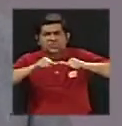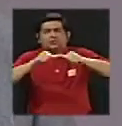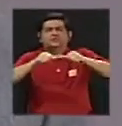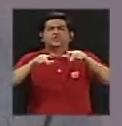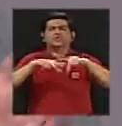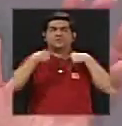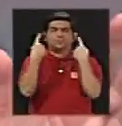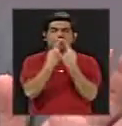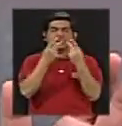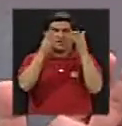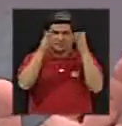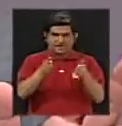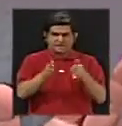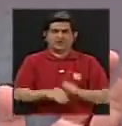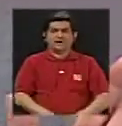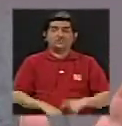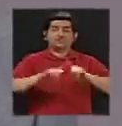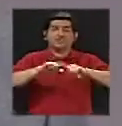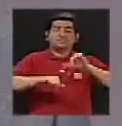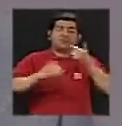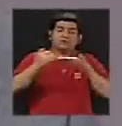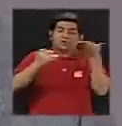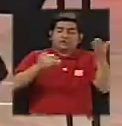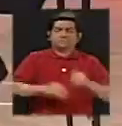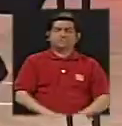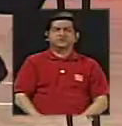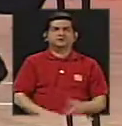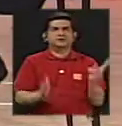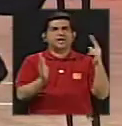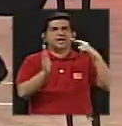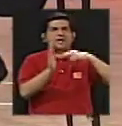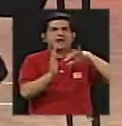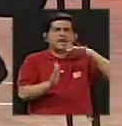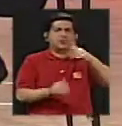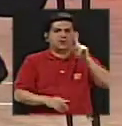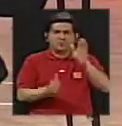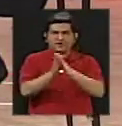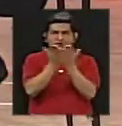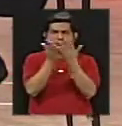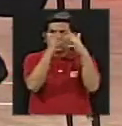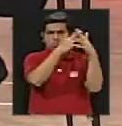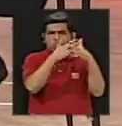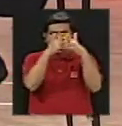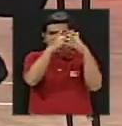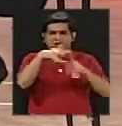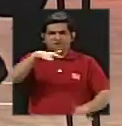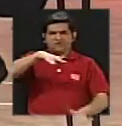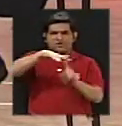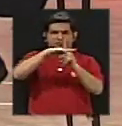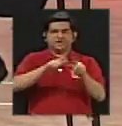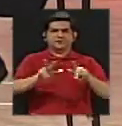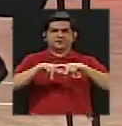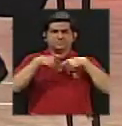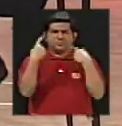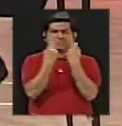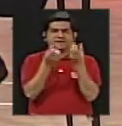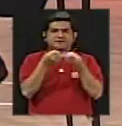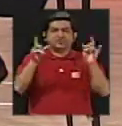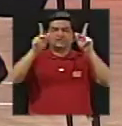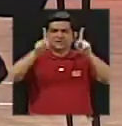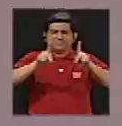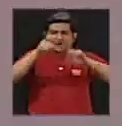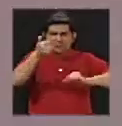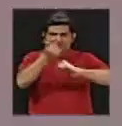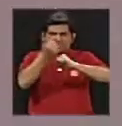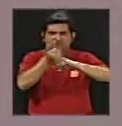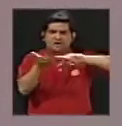partidaria. Dependerá de otros factores, ¿verdad? Por ahí del 2000, perdón, salió un libro en Estados Unidos, Partidos sin Partisanos, que hablaba,